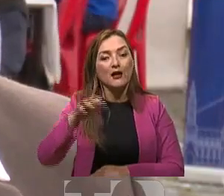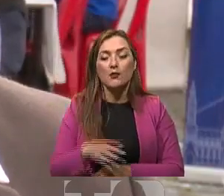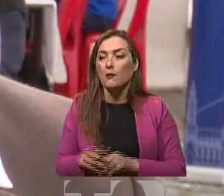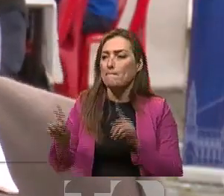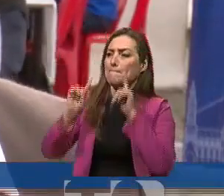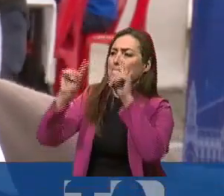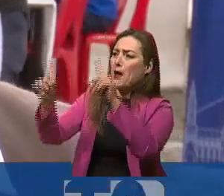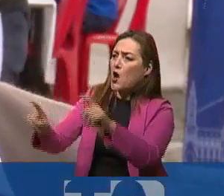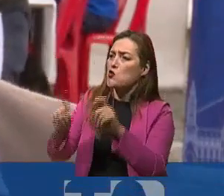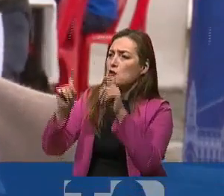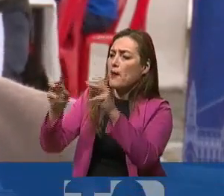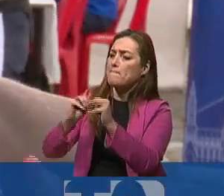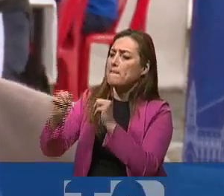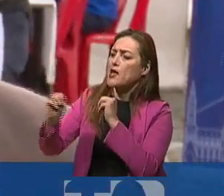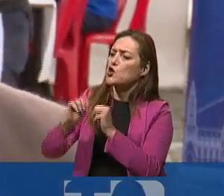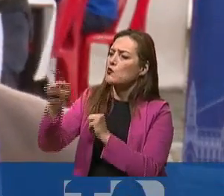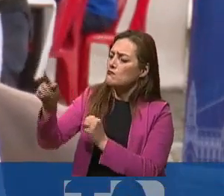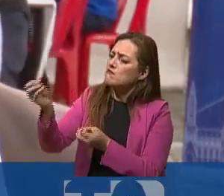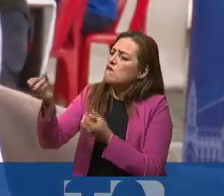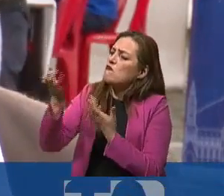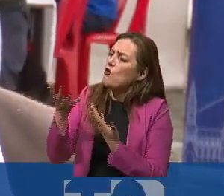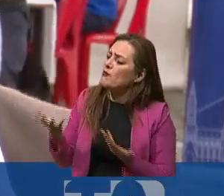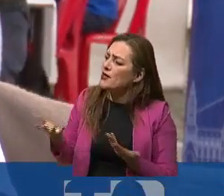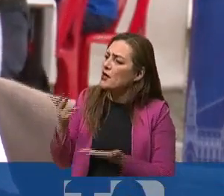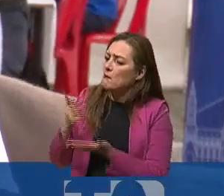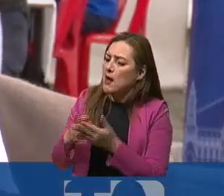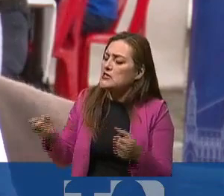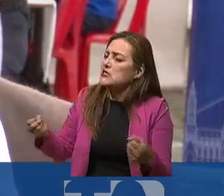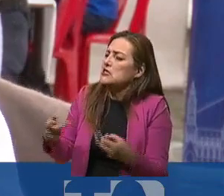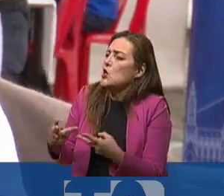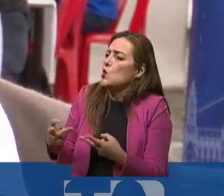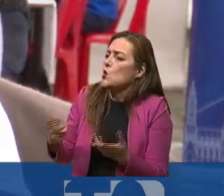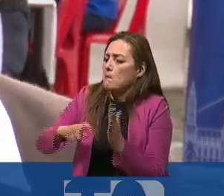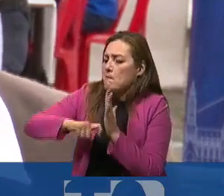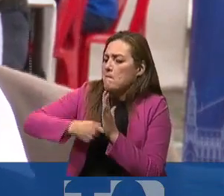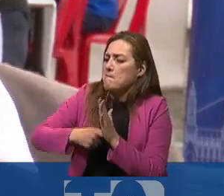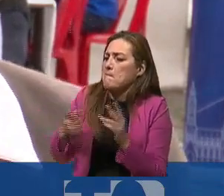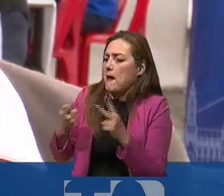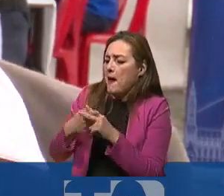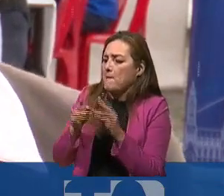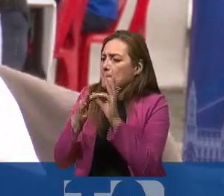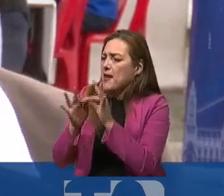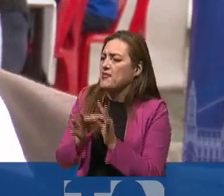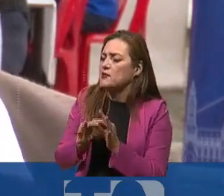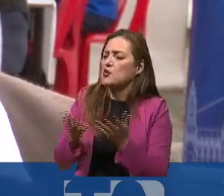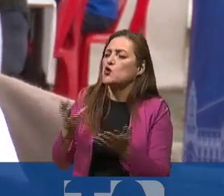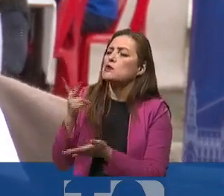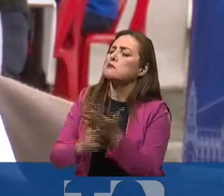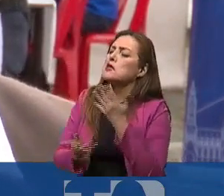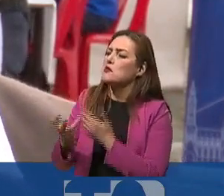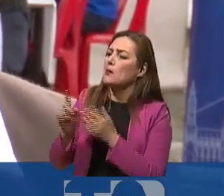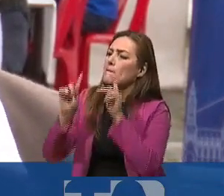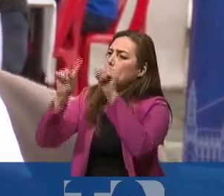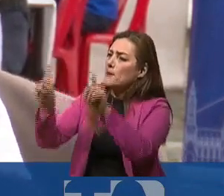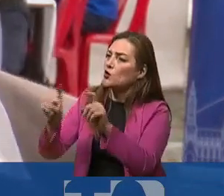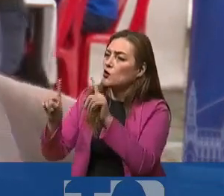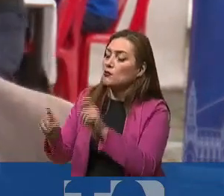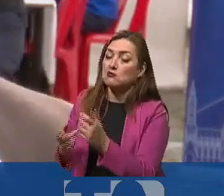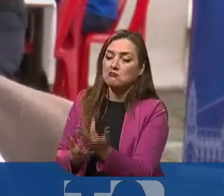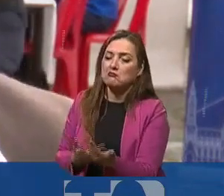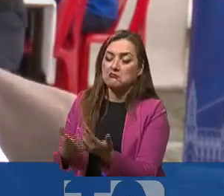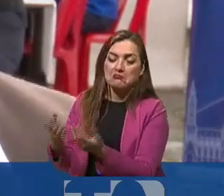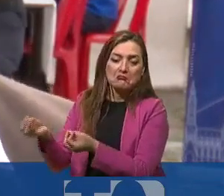Seguimos sin tener los informes, seguimos sin saber qué pasa con los seguros, qué pasa con el mantenimiento, porque además los trenes ya están